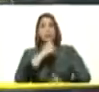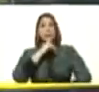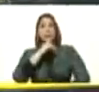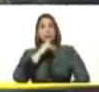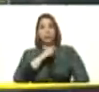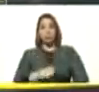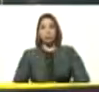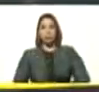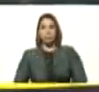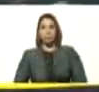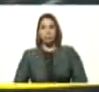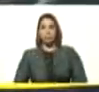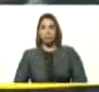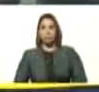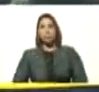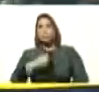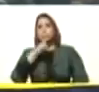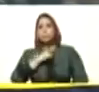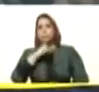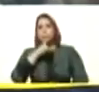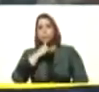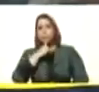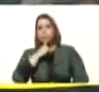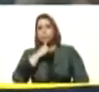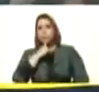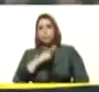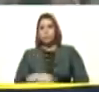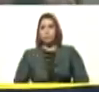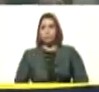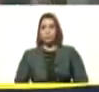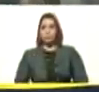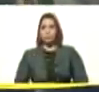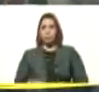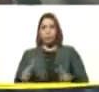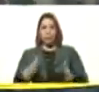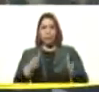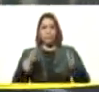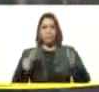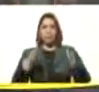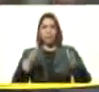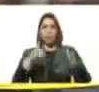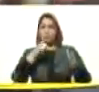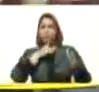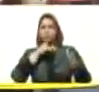dificultades, la resistencia como camino del aguante,